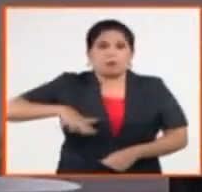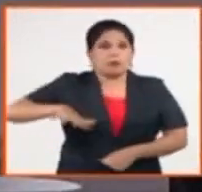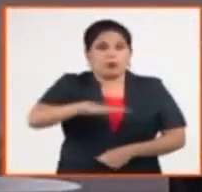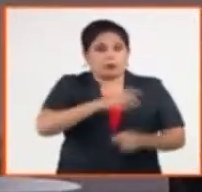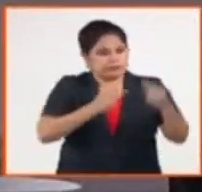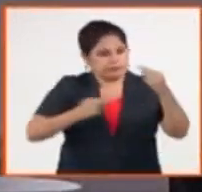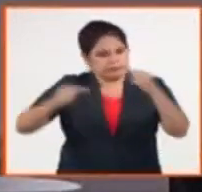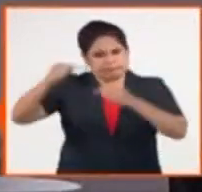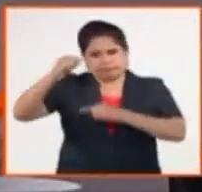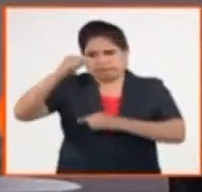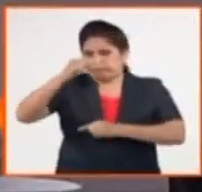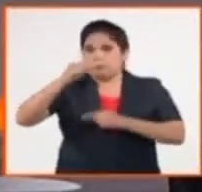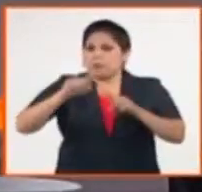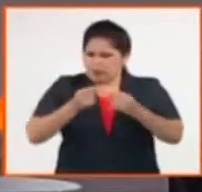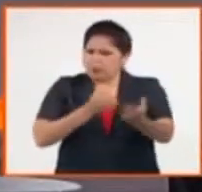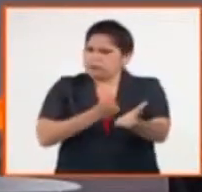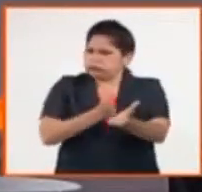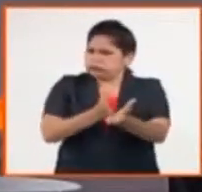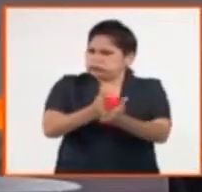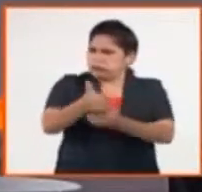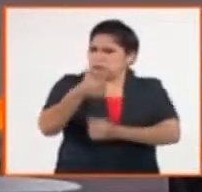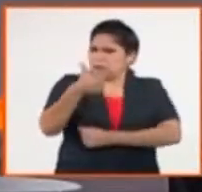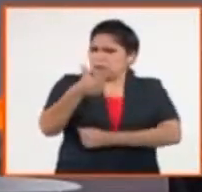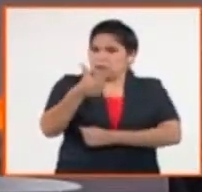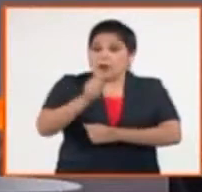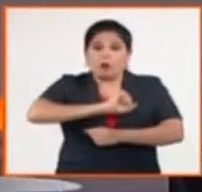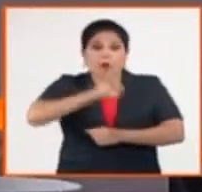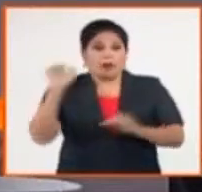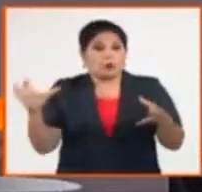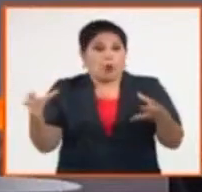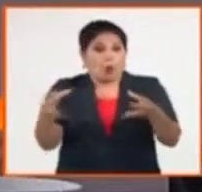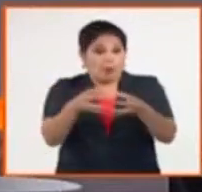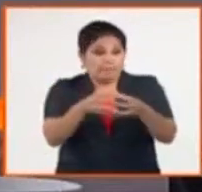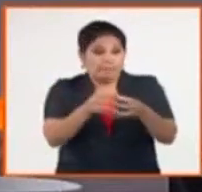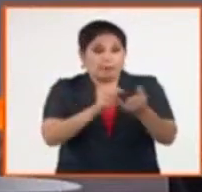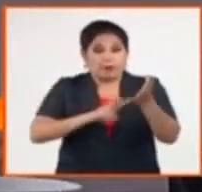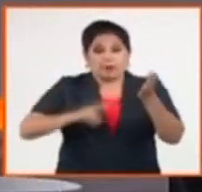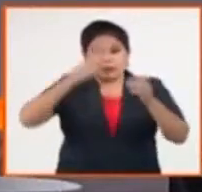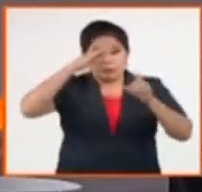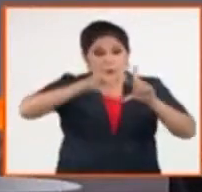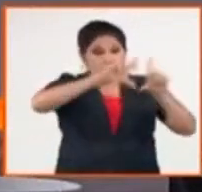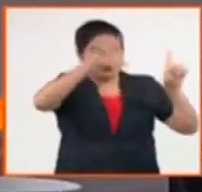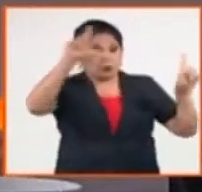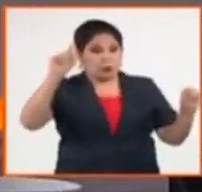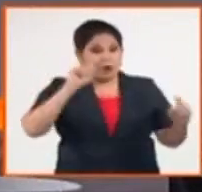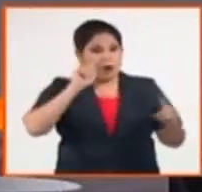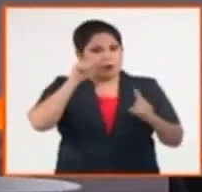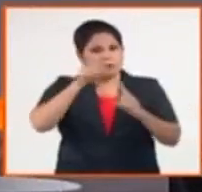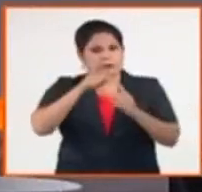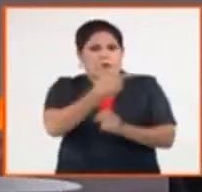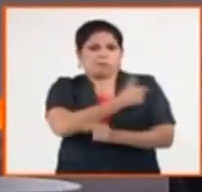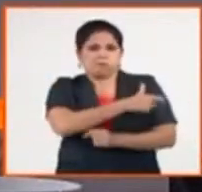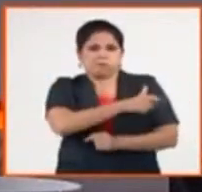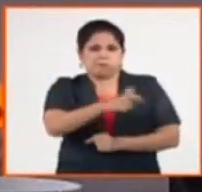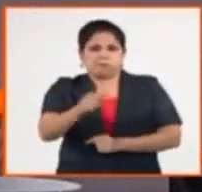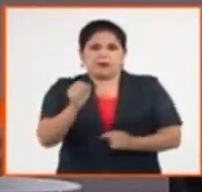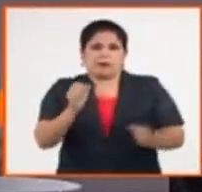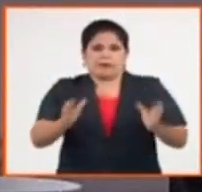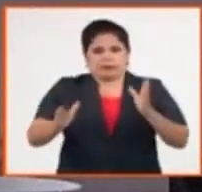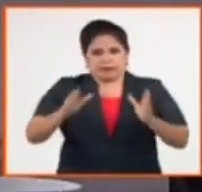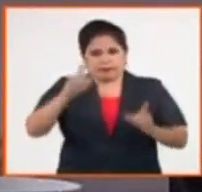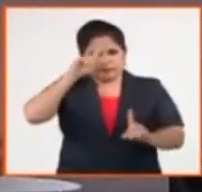fundamental. Pero avanza bien, avanza para lograr completar todas las provincias del país, el propósito en este periodo.